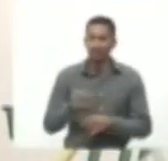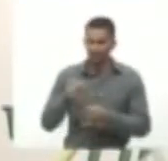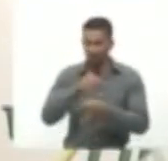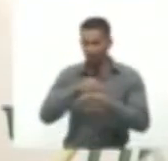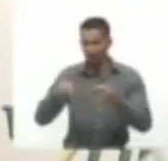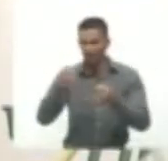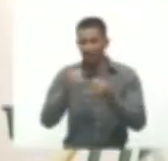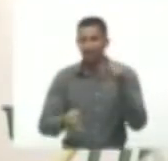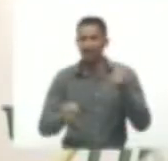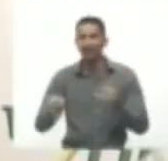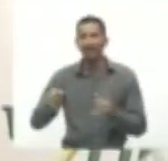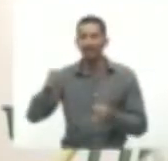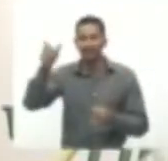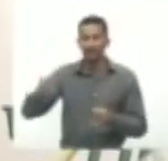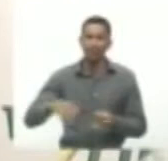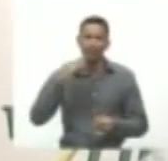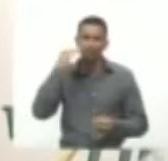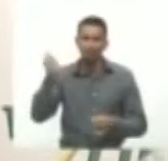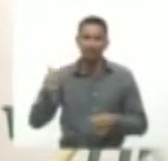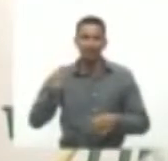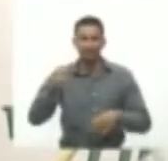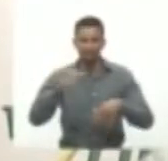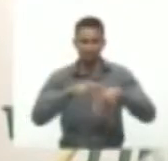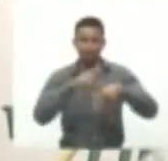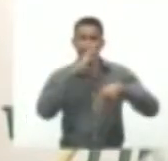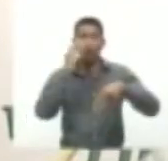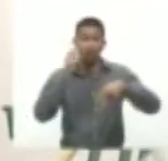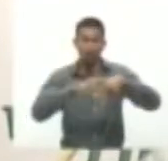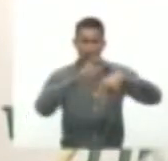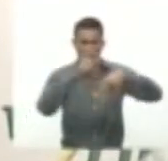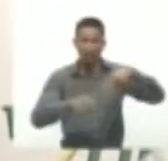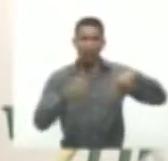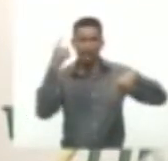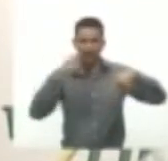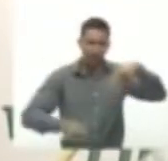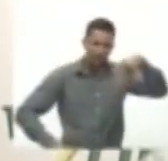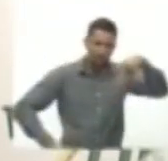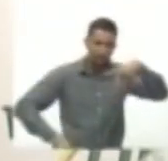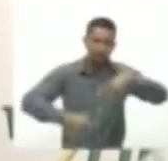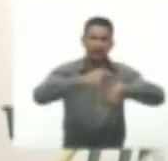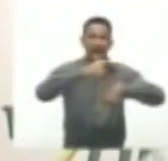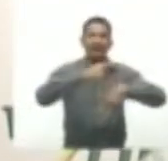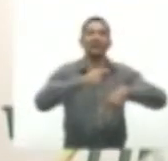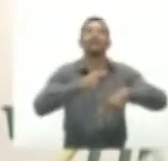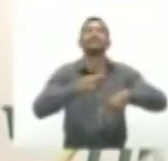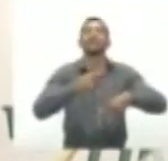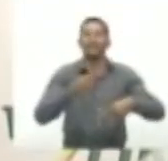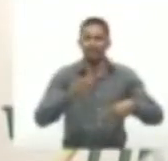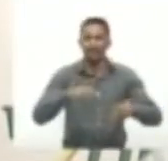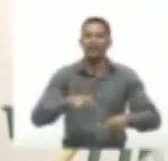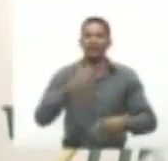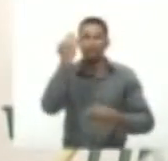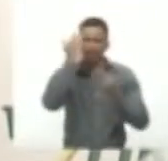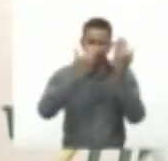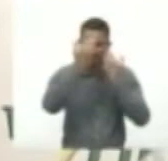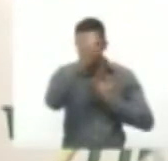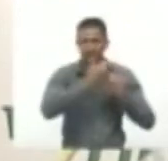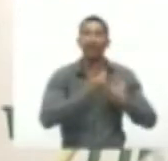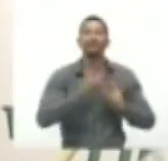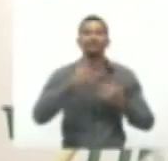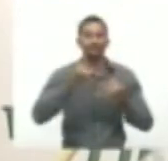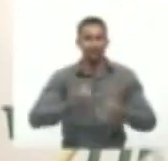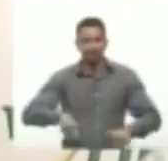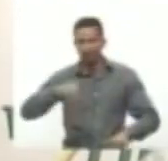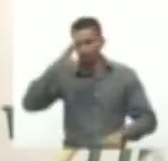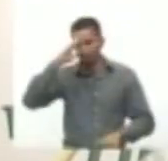en Barranquilla, donde fue hallado un hombre empalado y con heridas en su rostro. Pues bien, la policía en las últimas horas confirmó la captura de dos